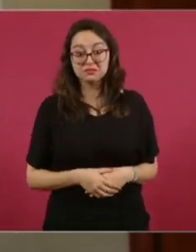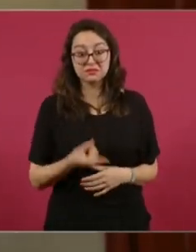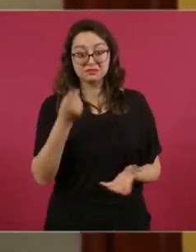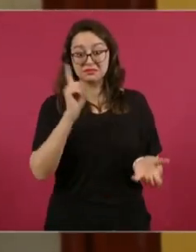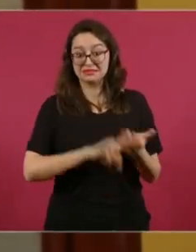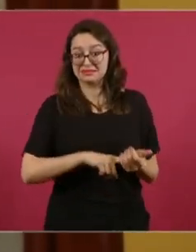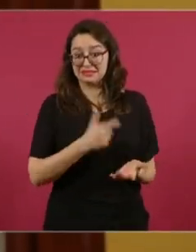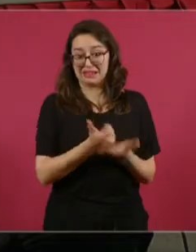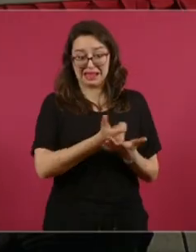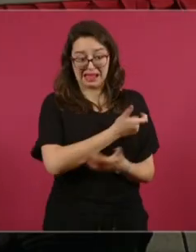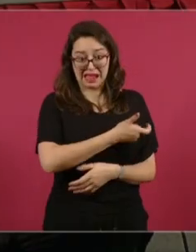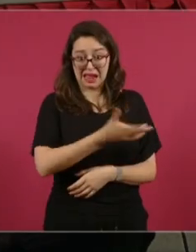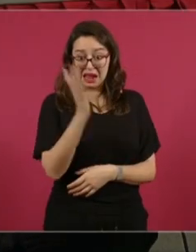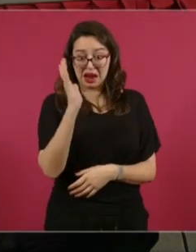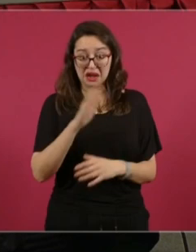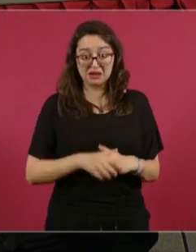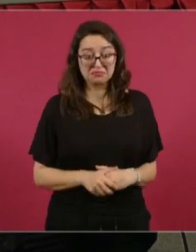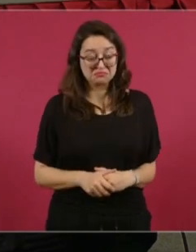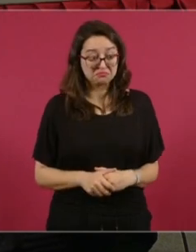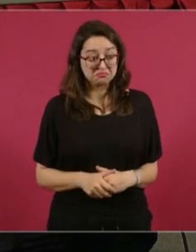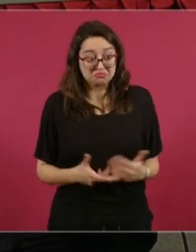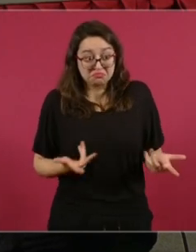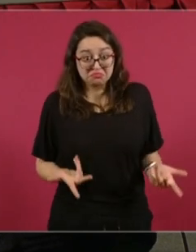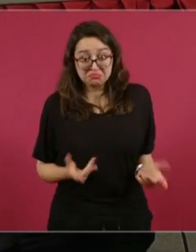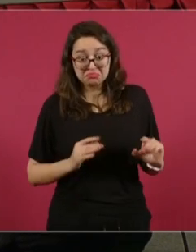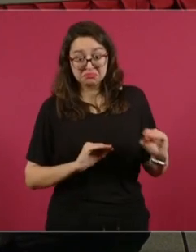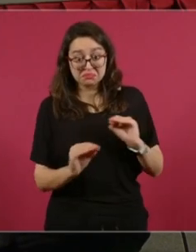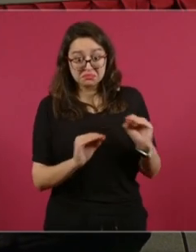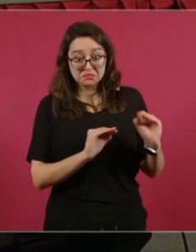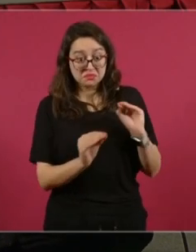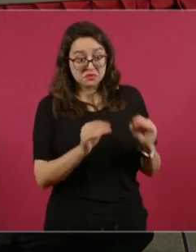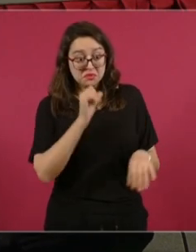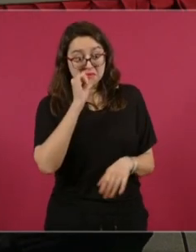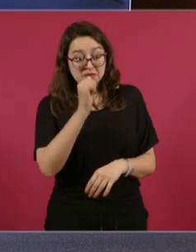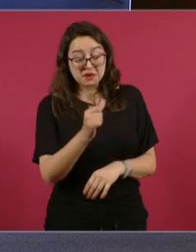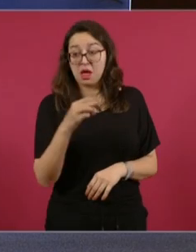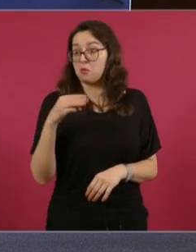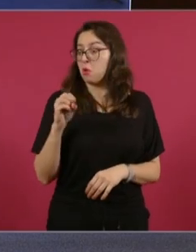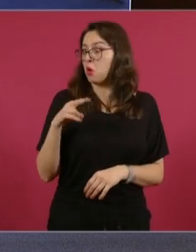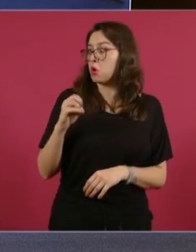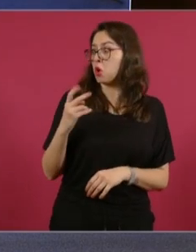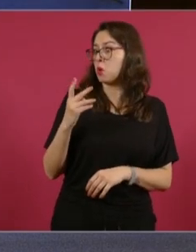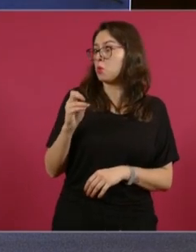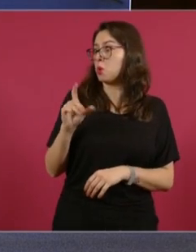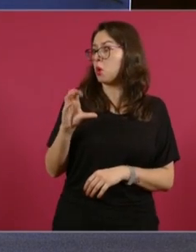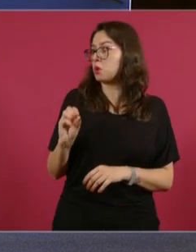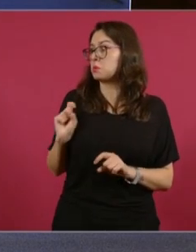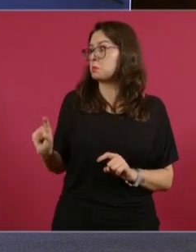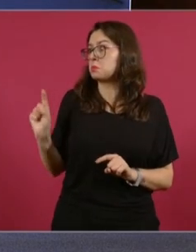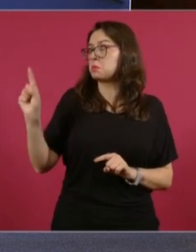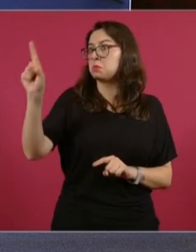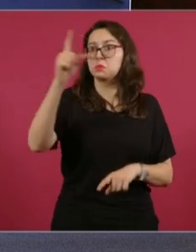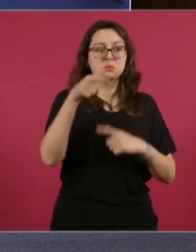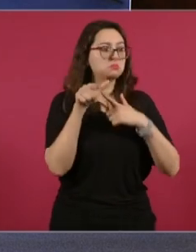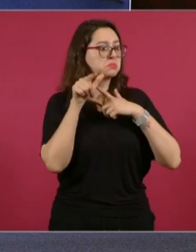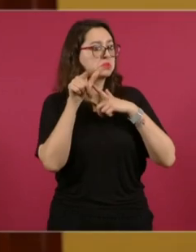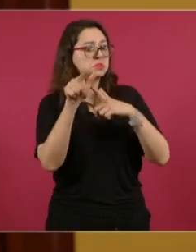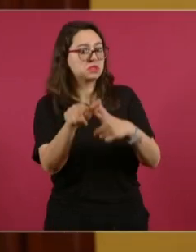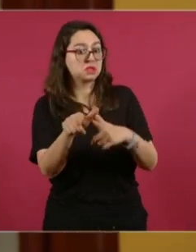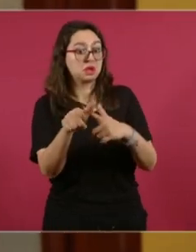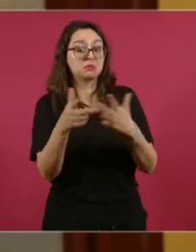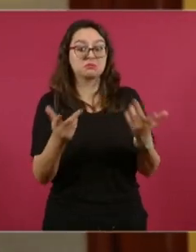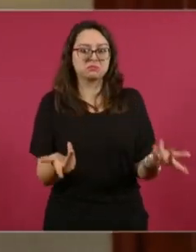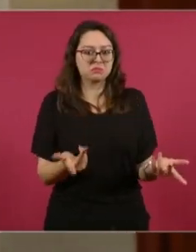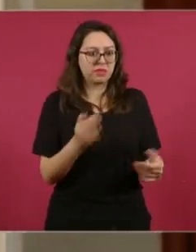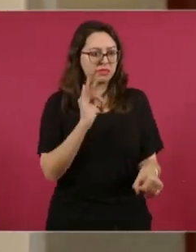costos elevadísimos. Dado que el IFT no ha servido para combatir los monopolios, al contrario, ha